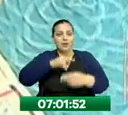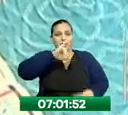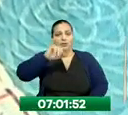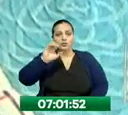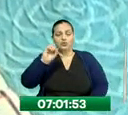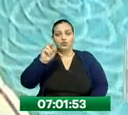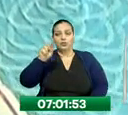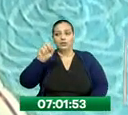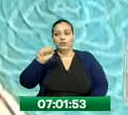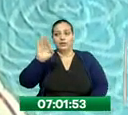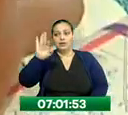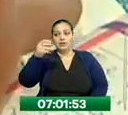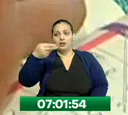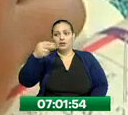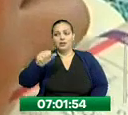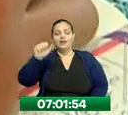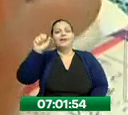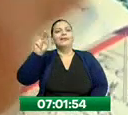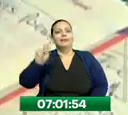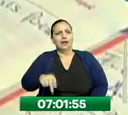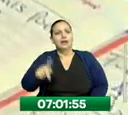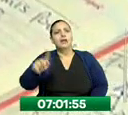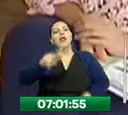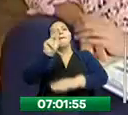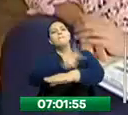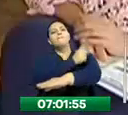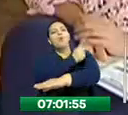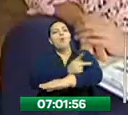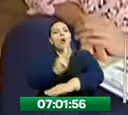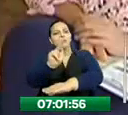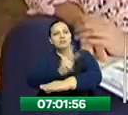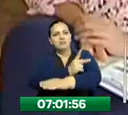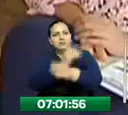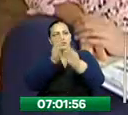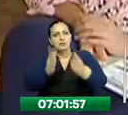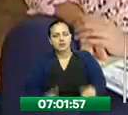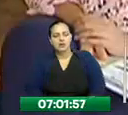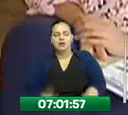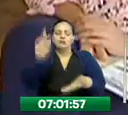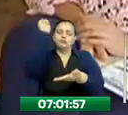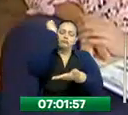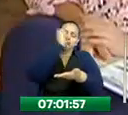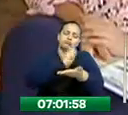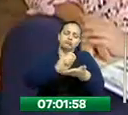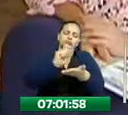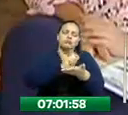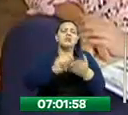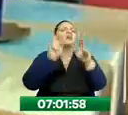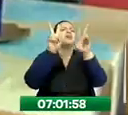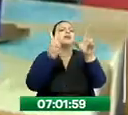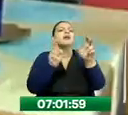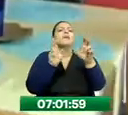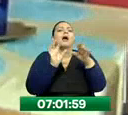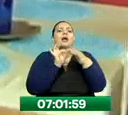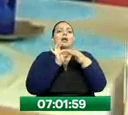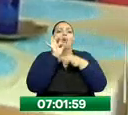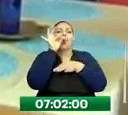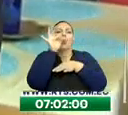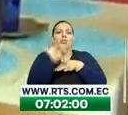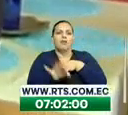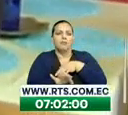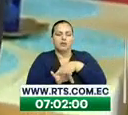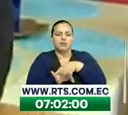se refugió en la poesía para crear este verso que, según indica el artista, es un llamado a la reflexión. Aunque me